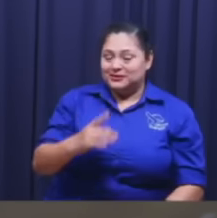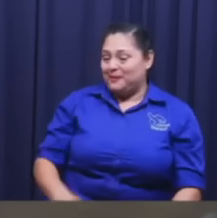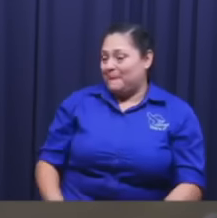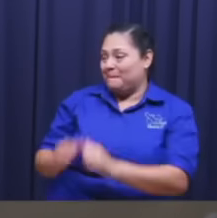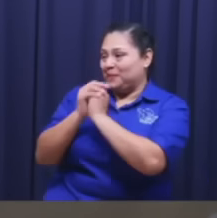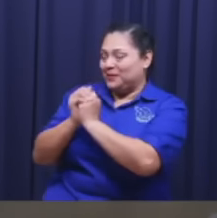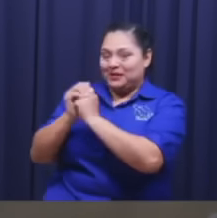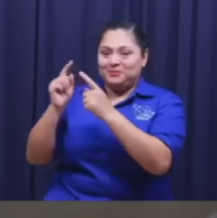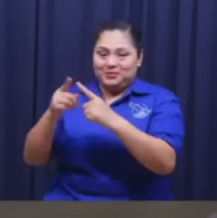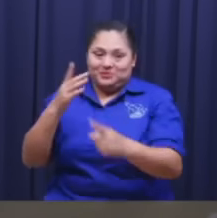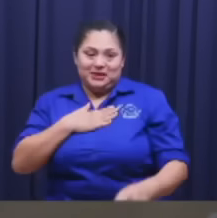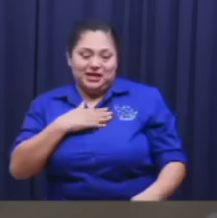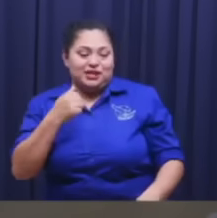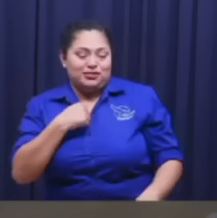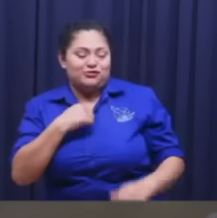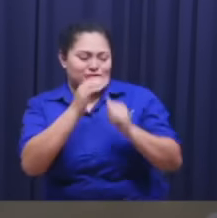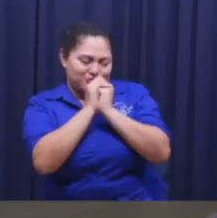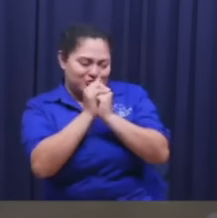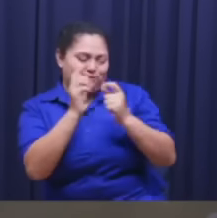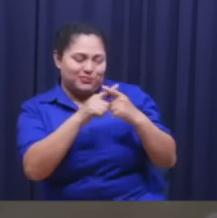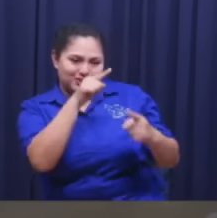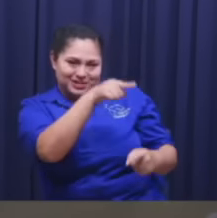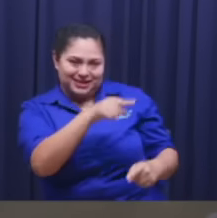míos, sino que